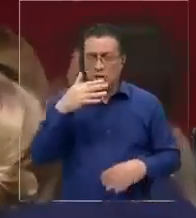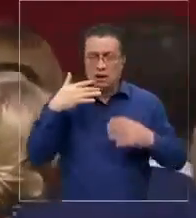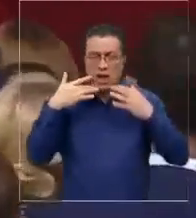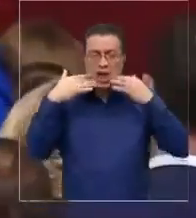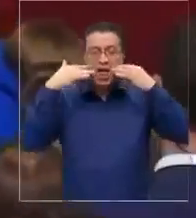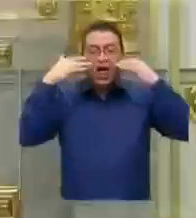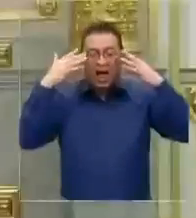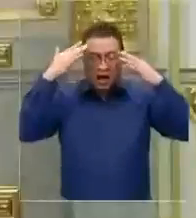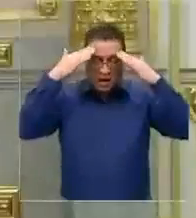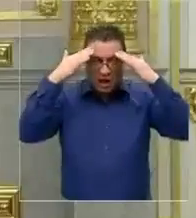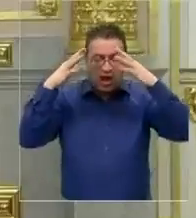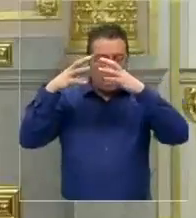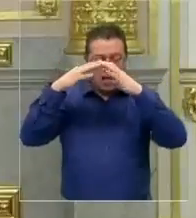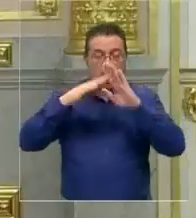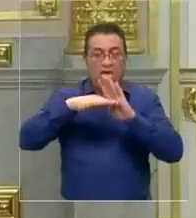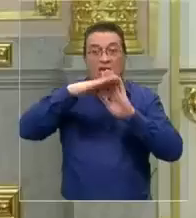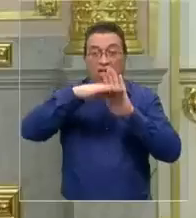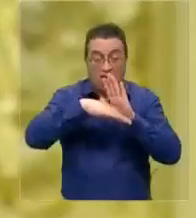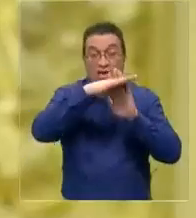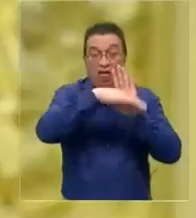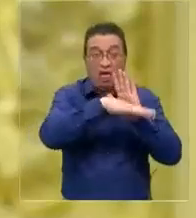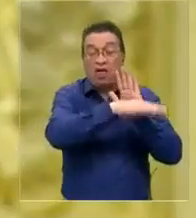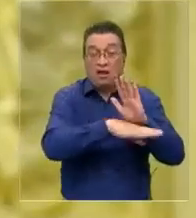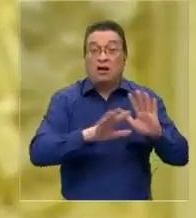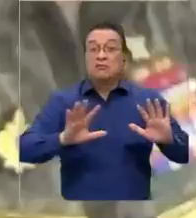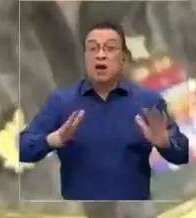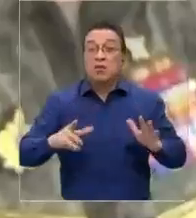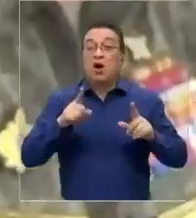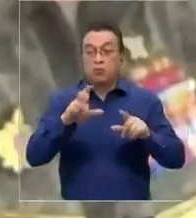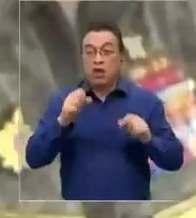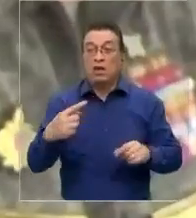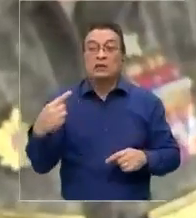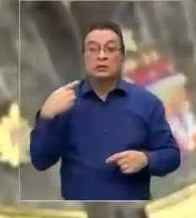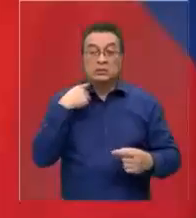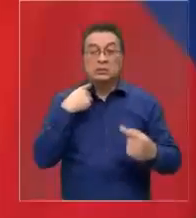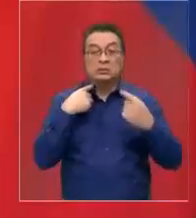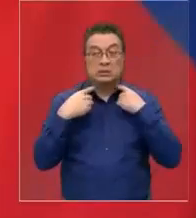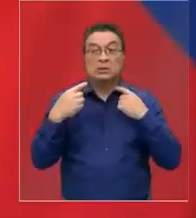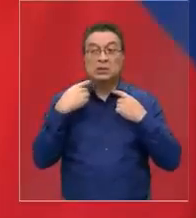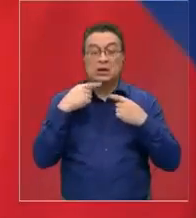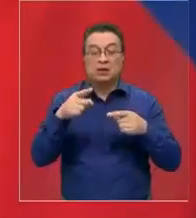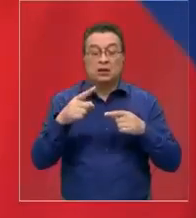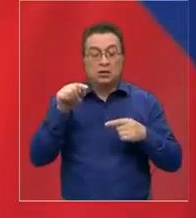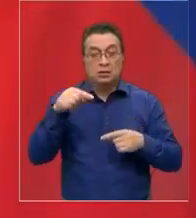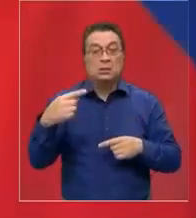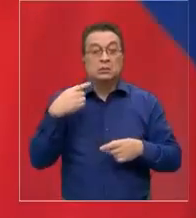del mandatario y han especulado con lo afectado que puede estar tras haber